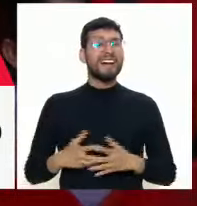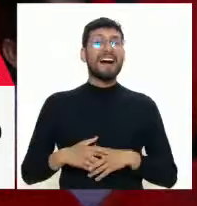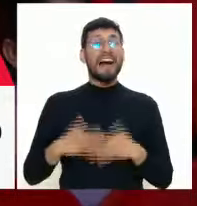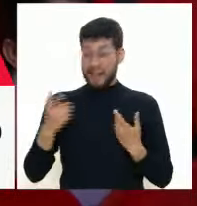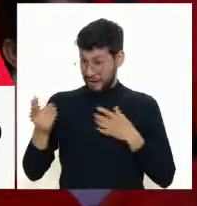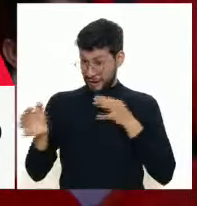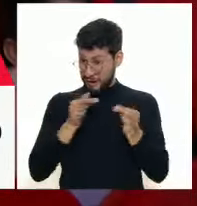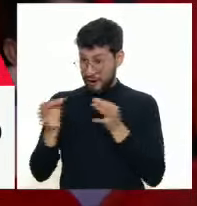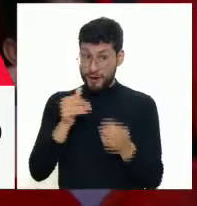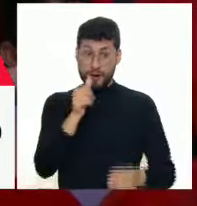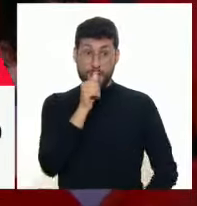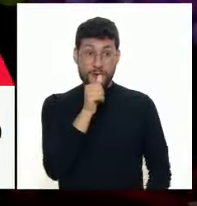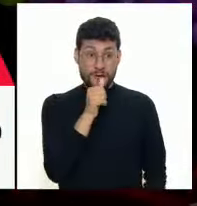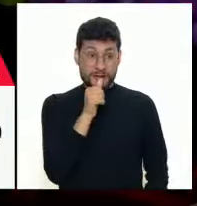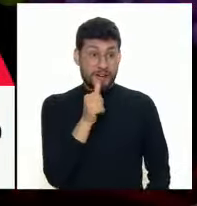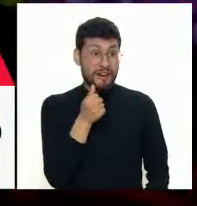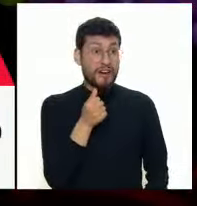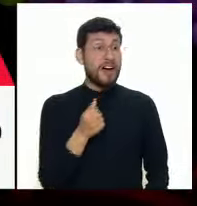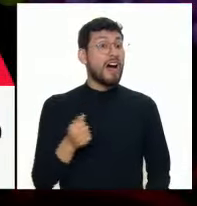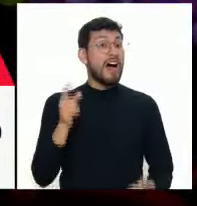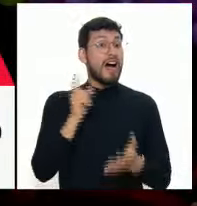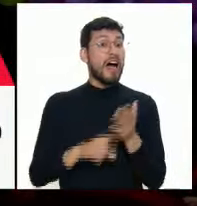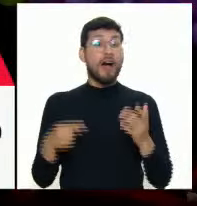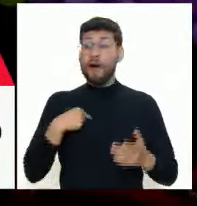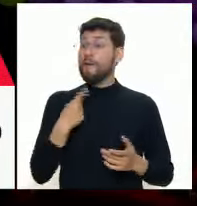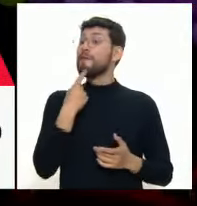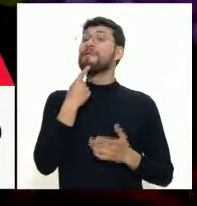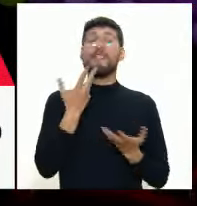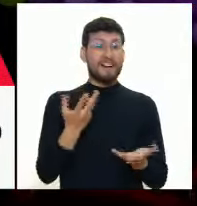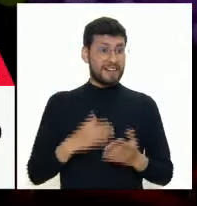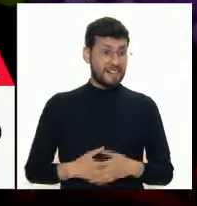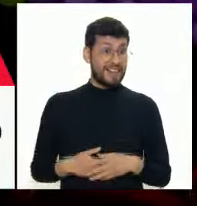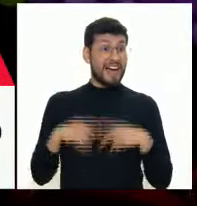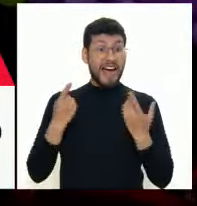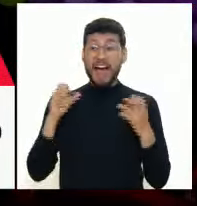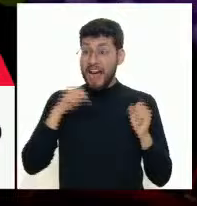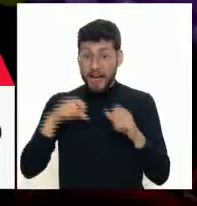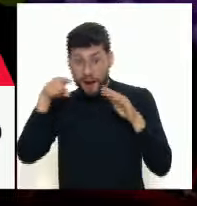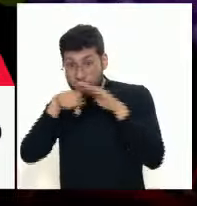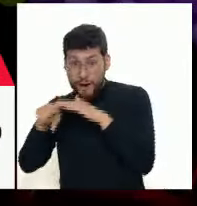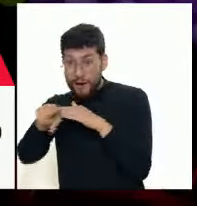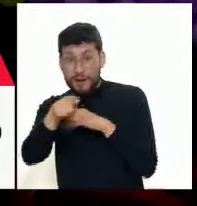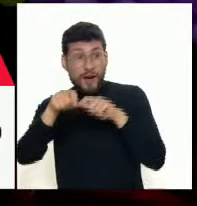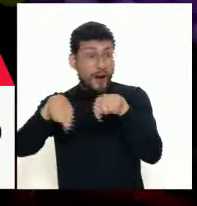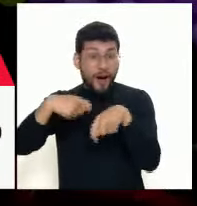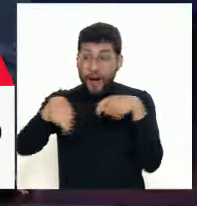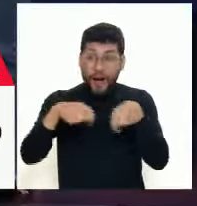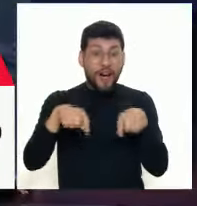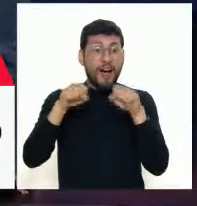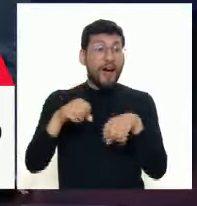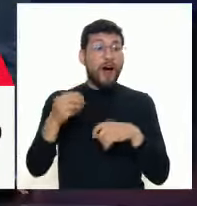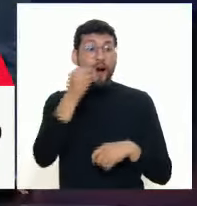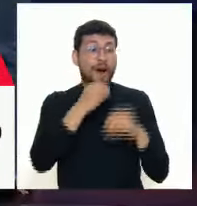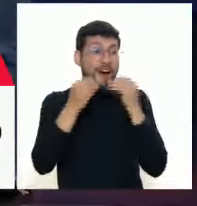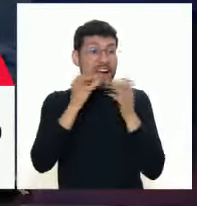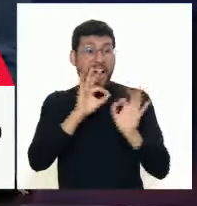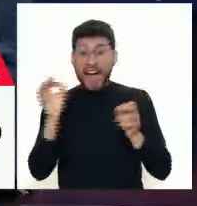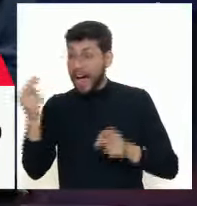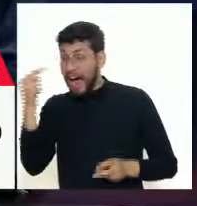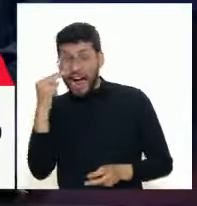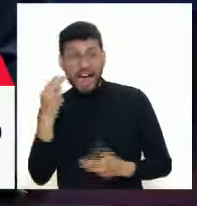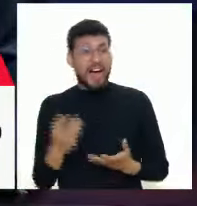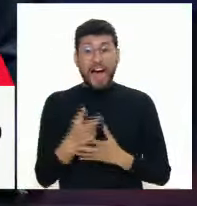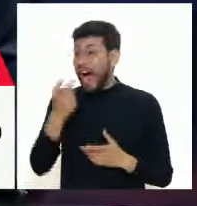Les cuento un secreto. Lo que más extraño es escabullirme en la cocina y comer sin que nadie me